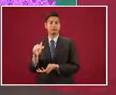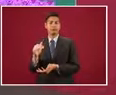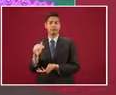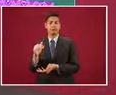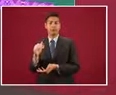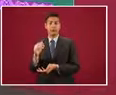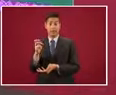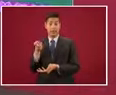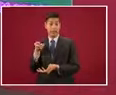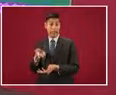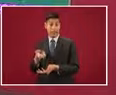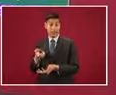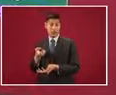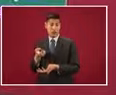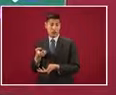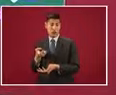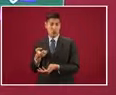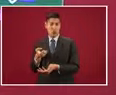decomisa,